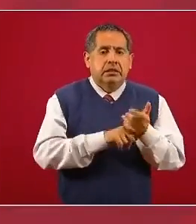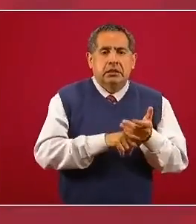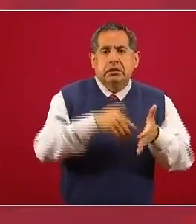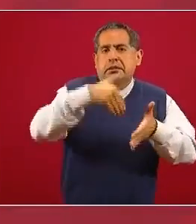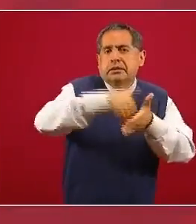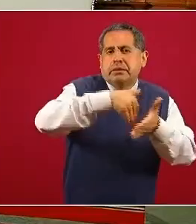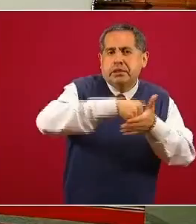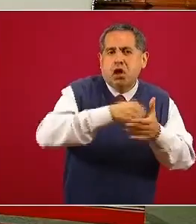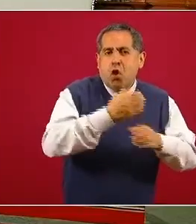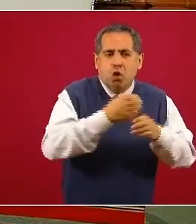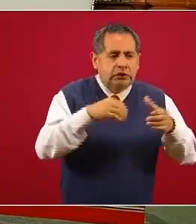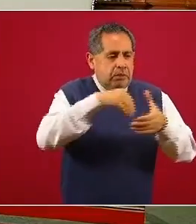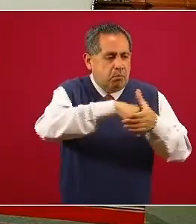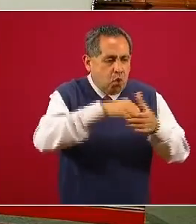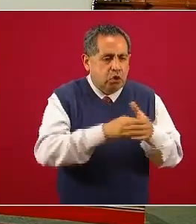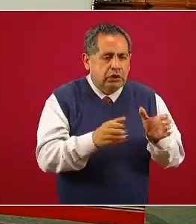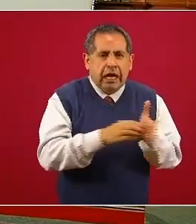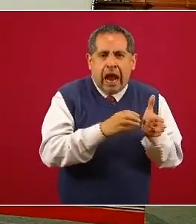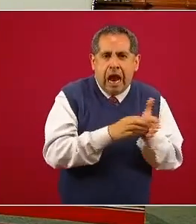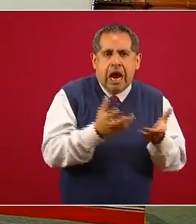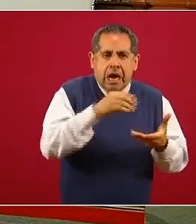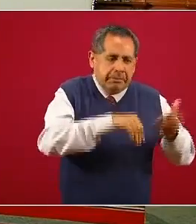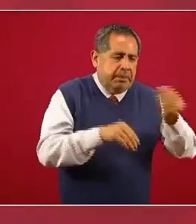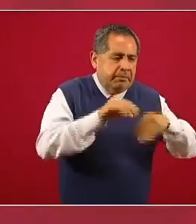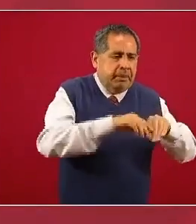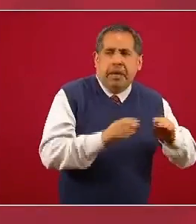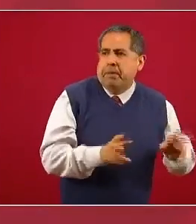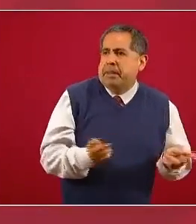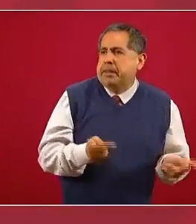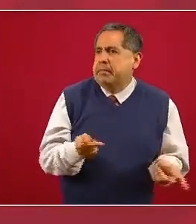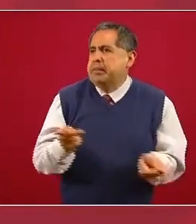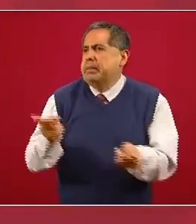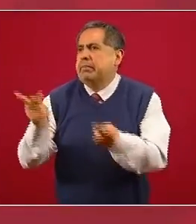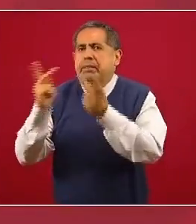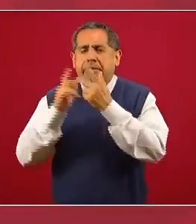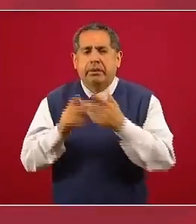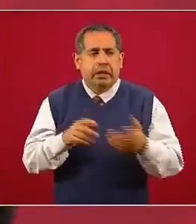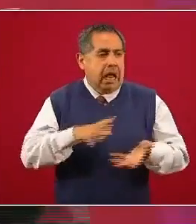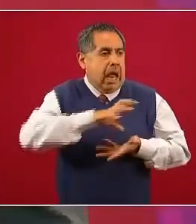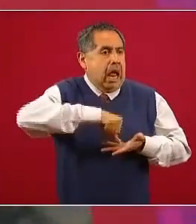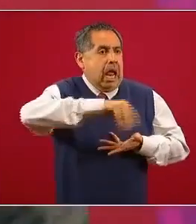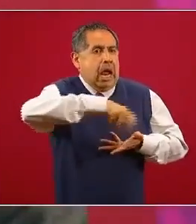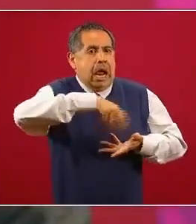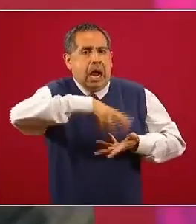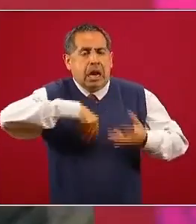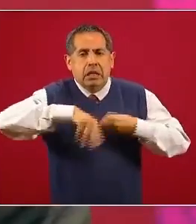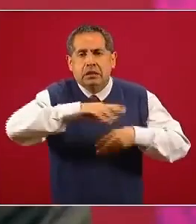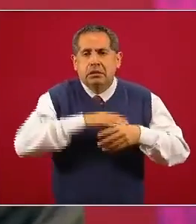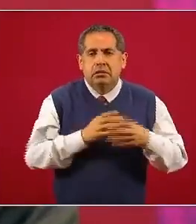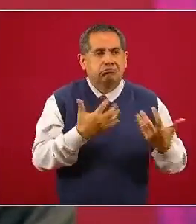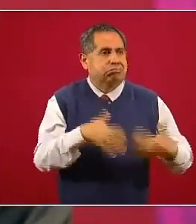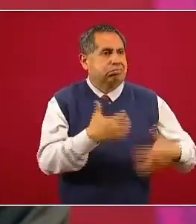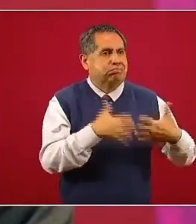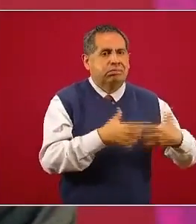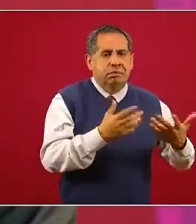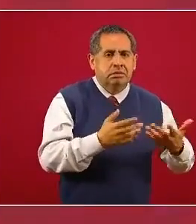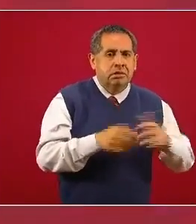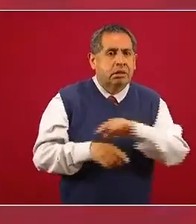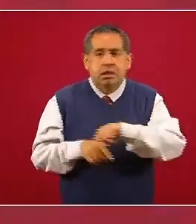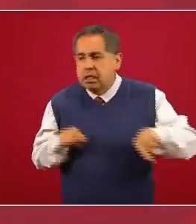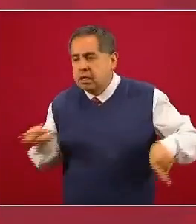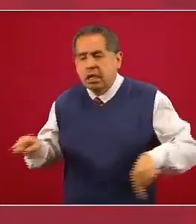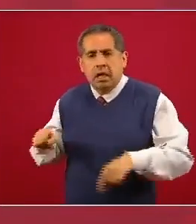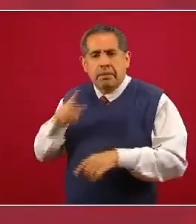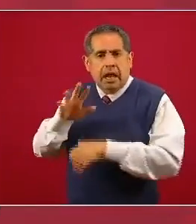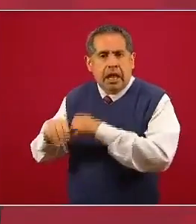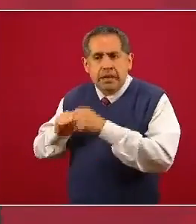por productos industrializados. Se perdió la autosuficiencia alimentaria y la producción vegetal